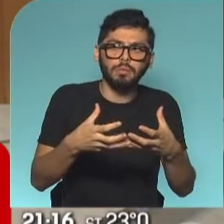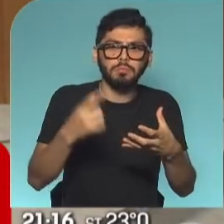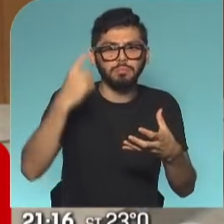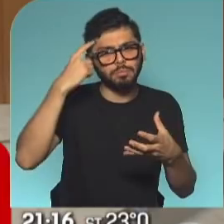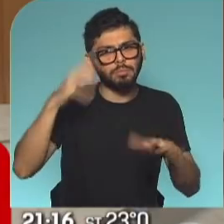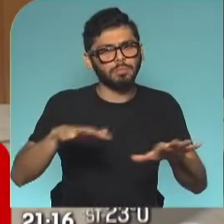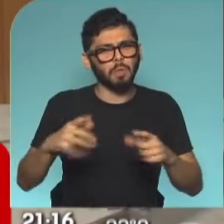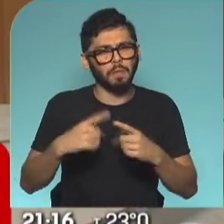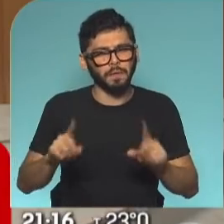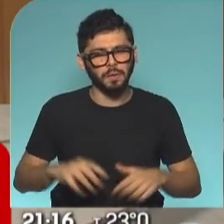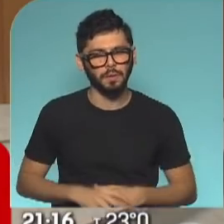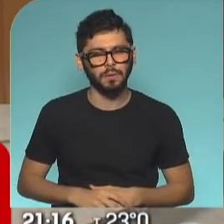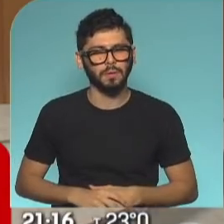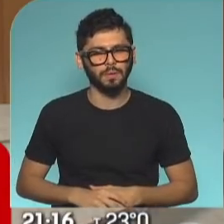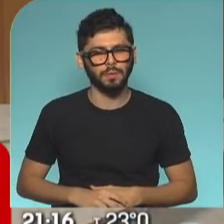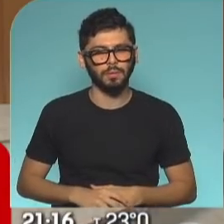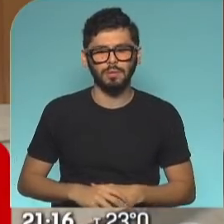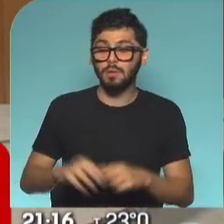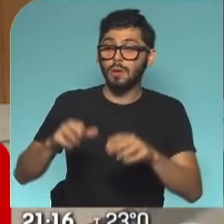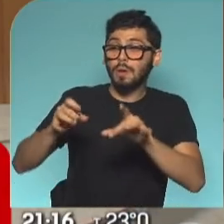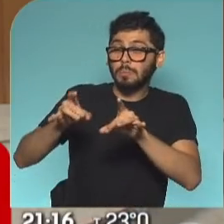¿Qué nos ha dejado la pandemia hoy?